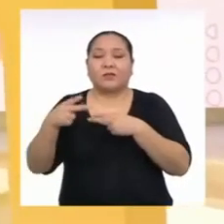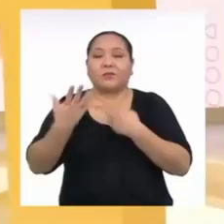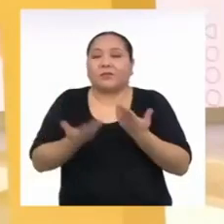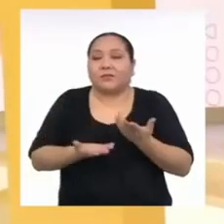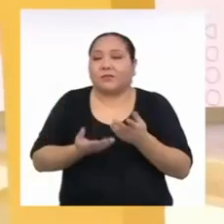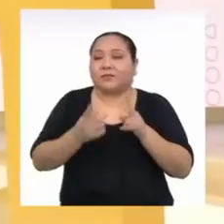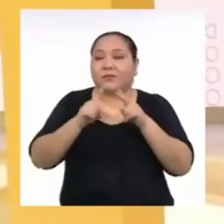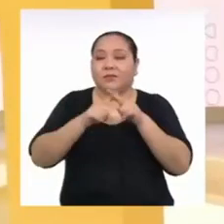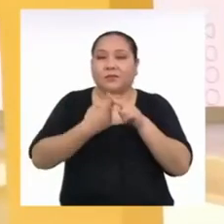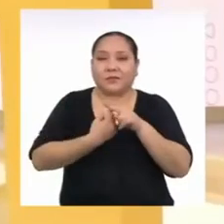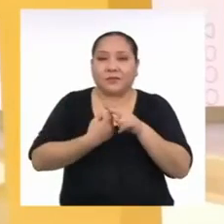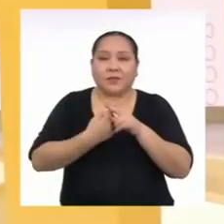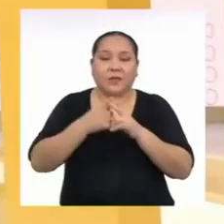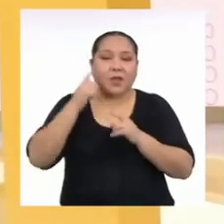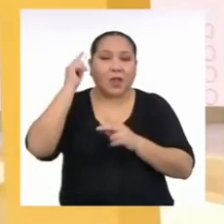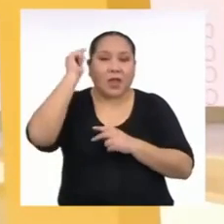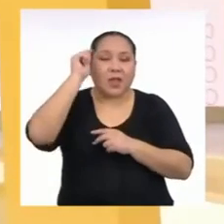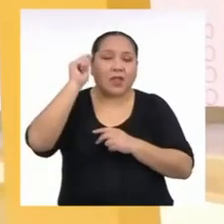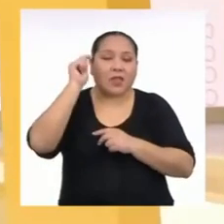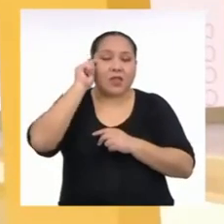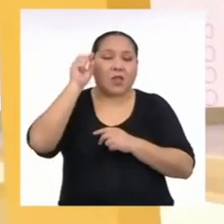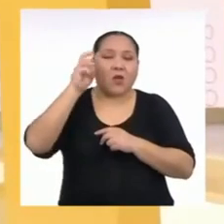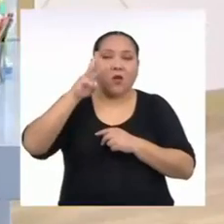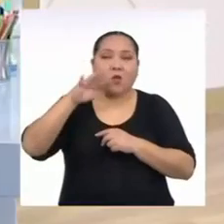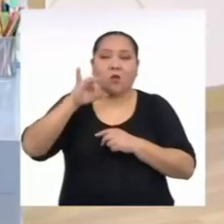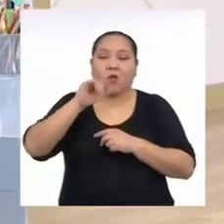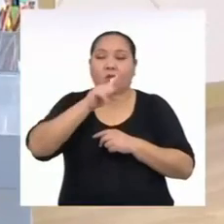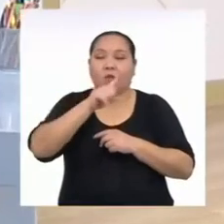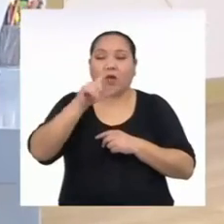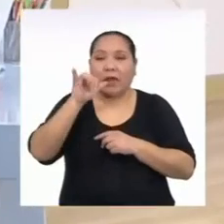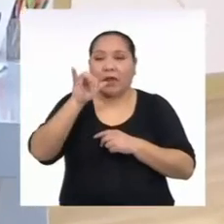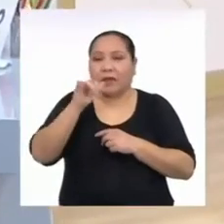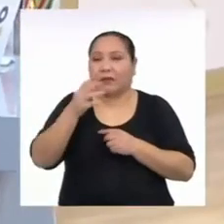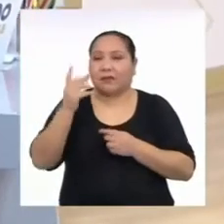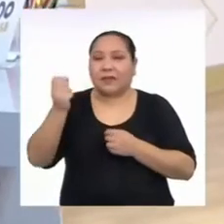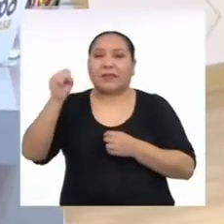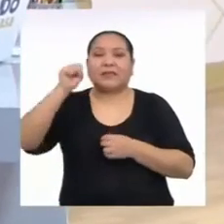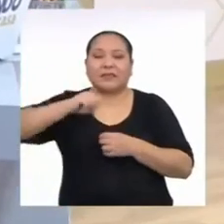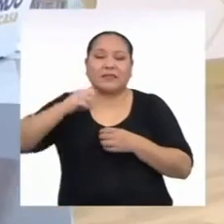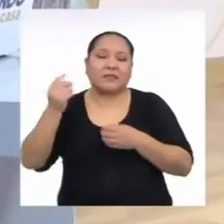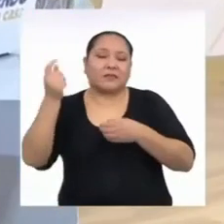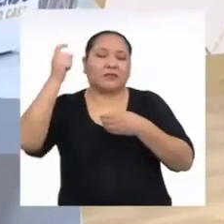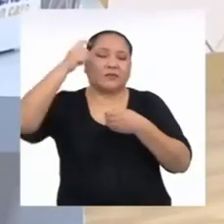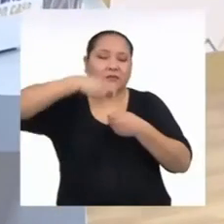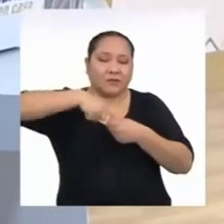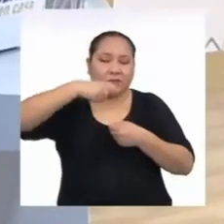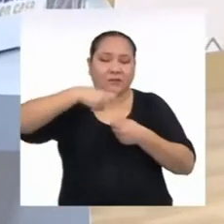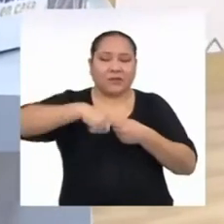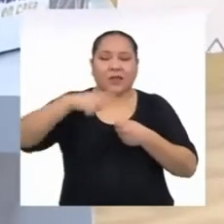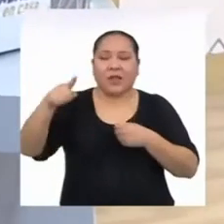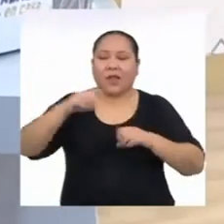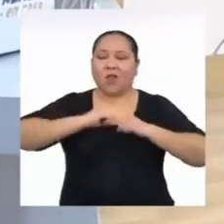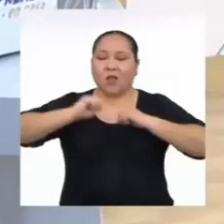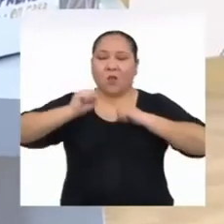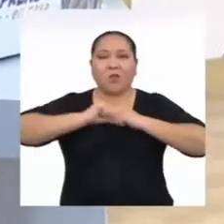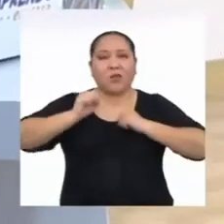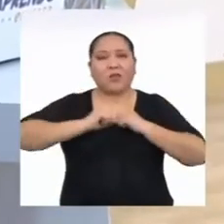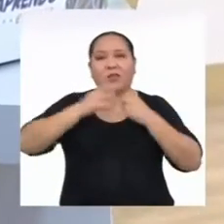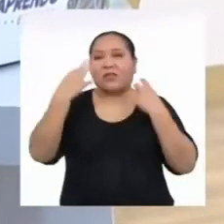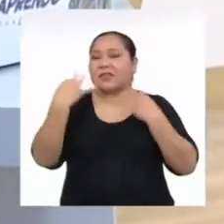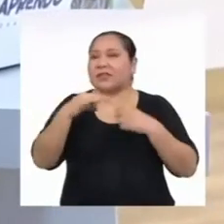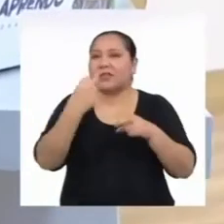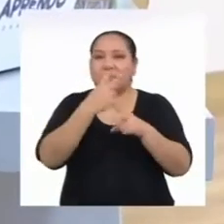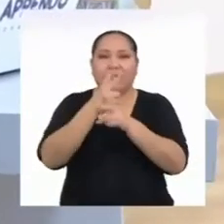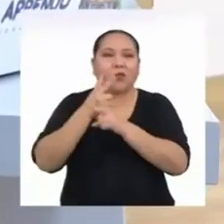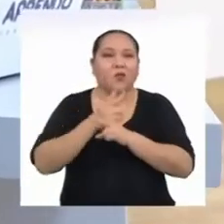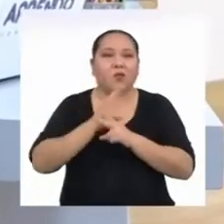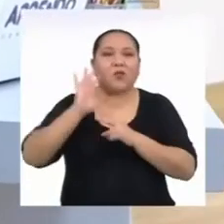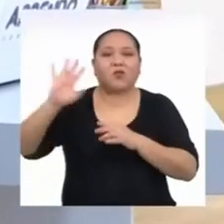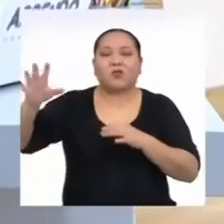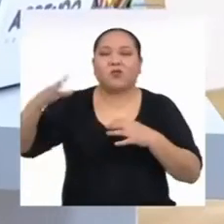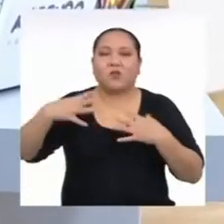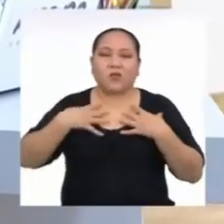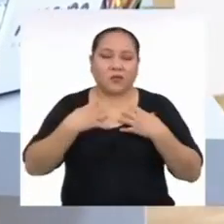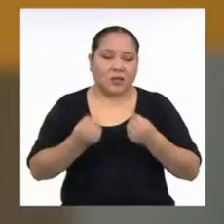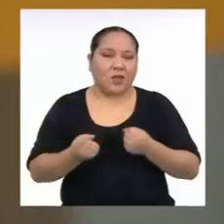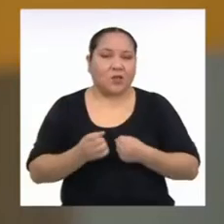Empecemos por el tío Willy. Él de hecho que se apunta. Es bien deportista y siempre ha cuidado bastante su salud.